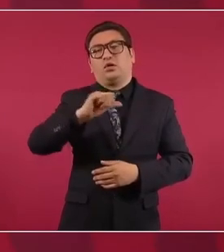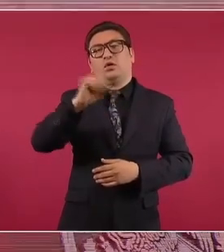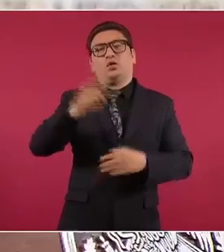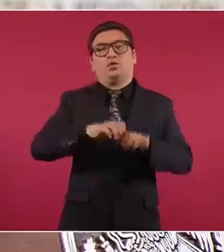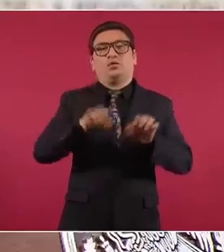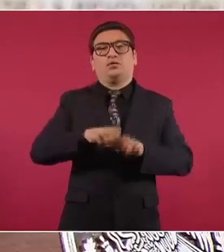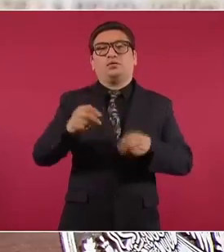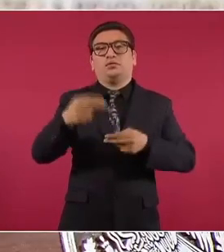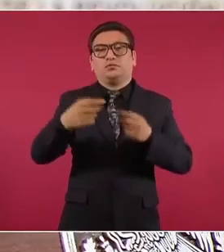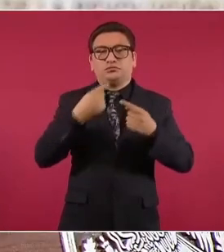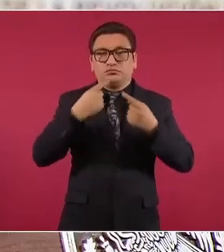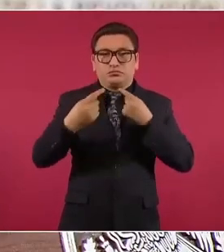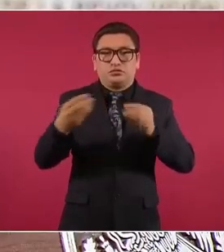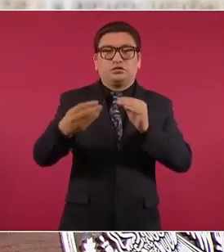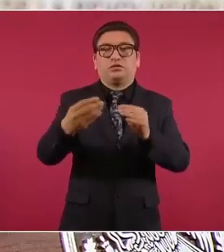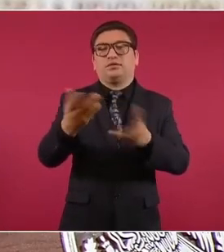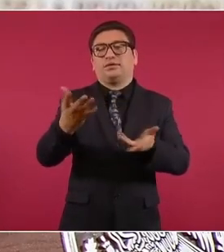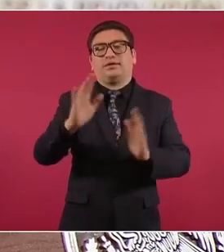Y va a ser